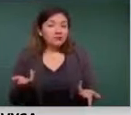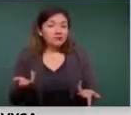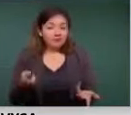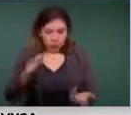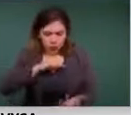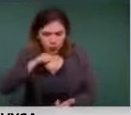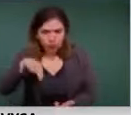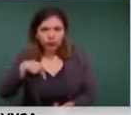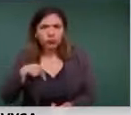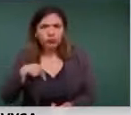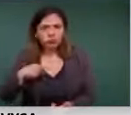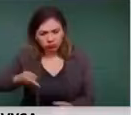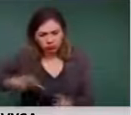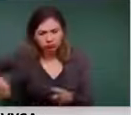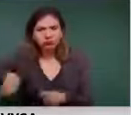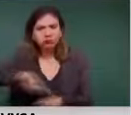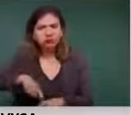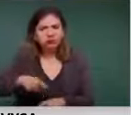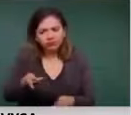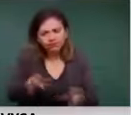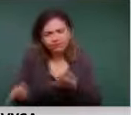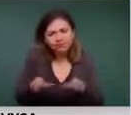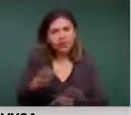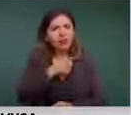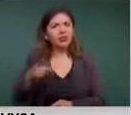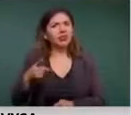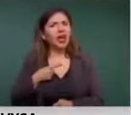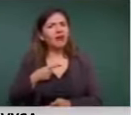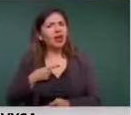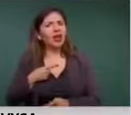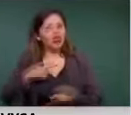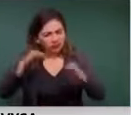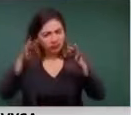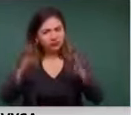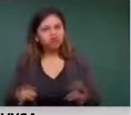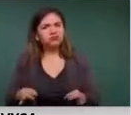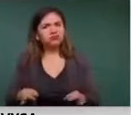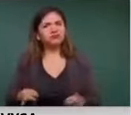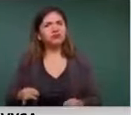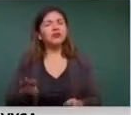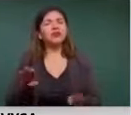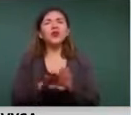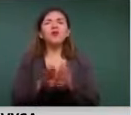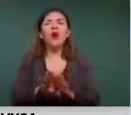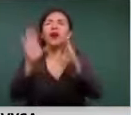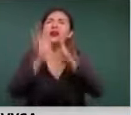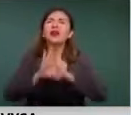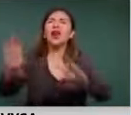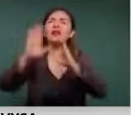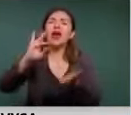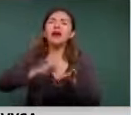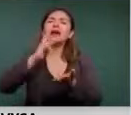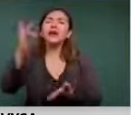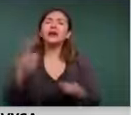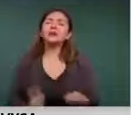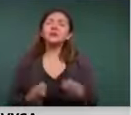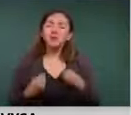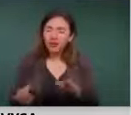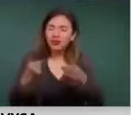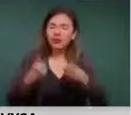nosotros tenemos que cantar gracias a la vida que nos ha dado